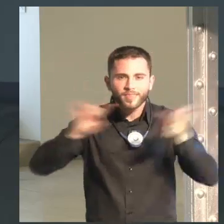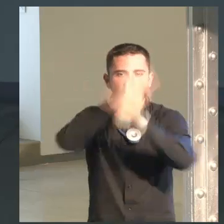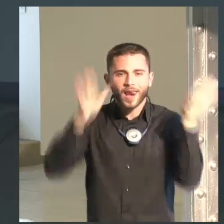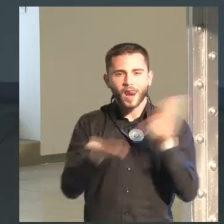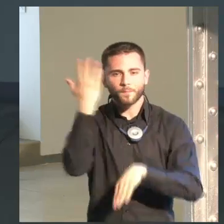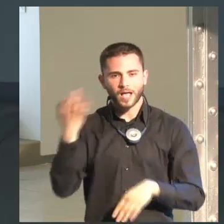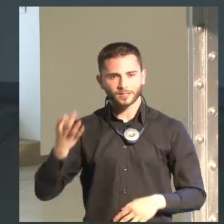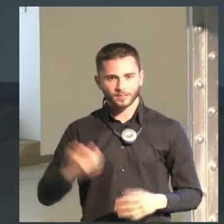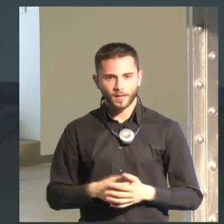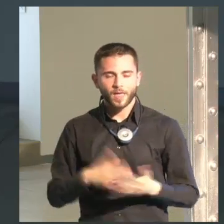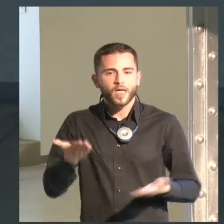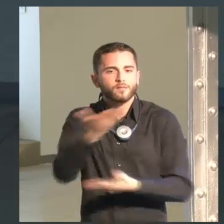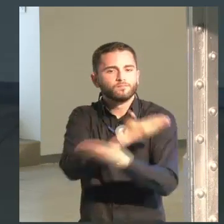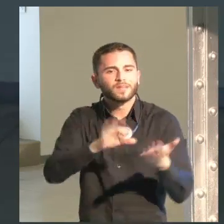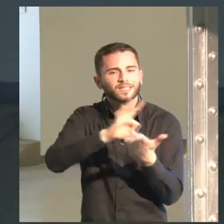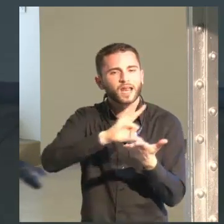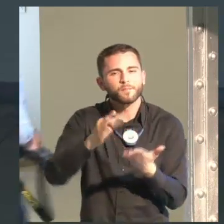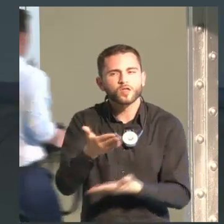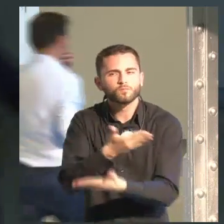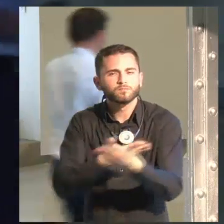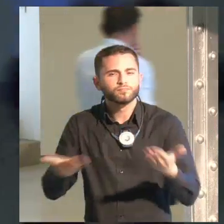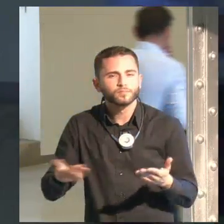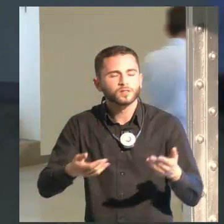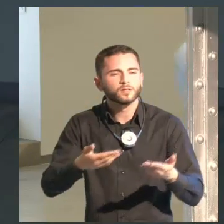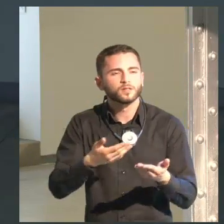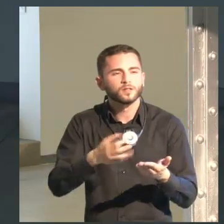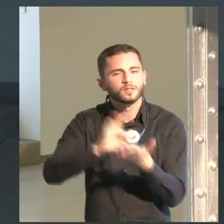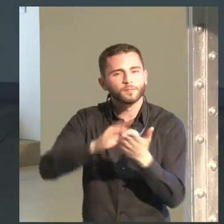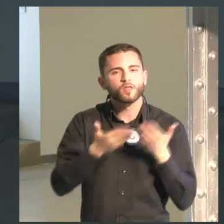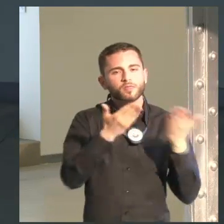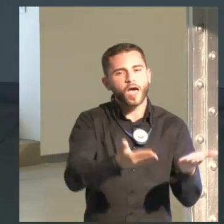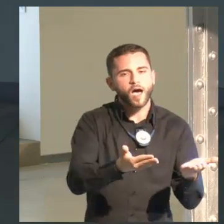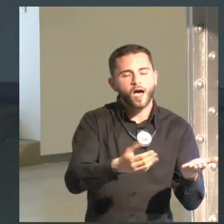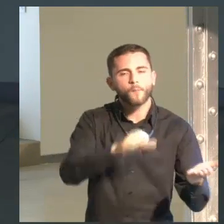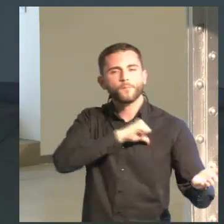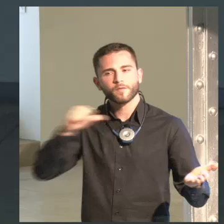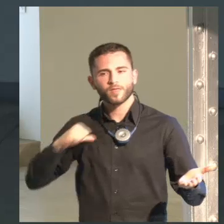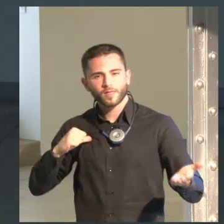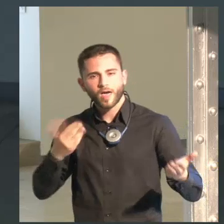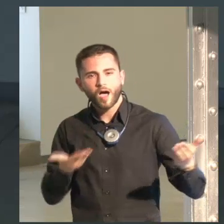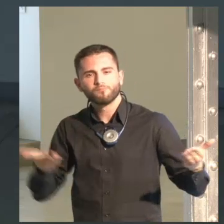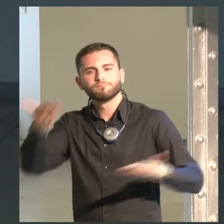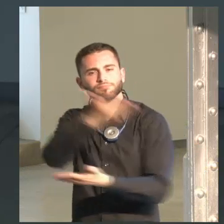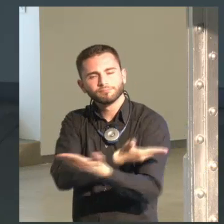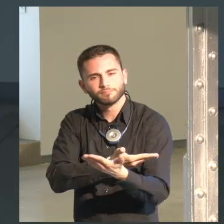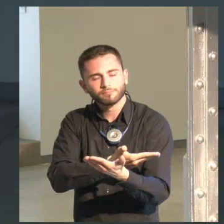ese intercambio entre los servicios que nos ofrecen y la privacidad que ofrecemos.